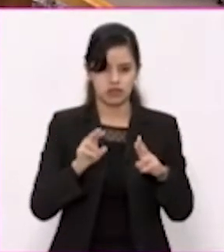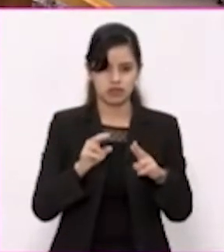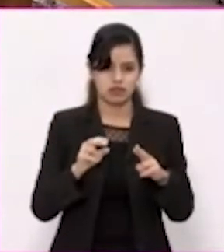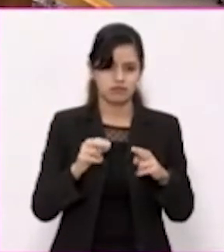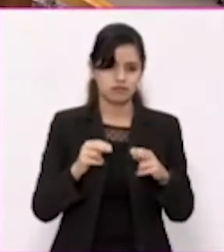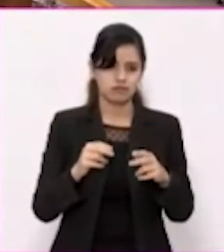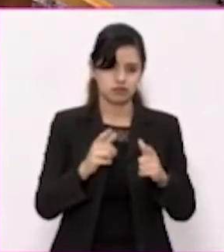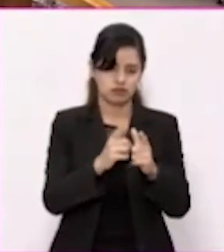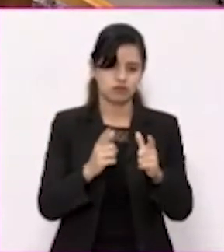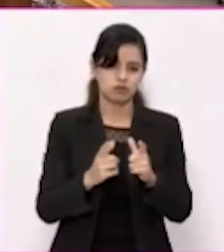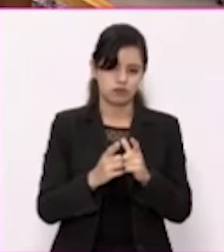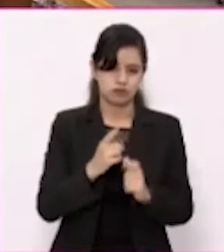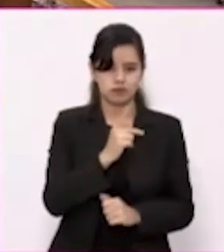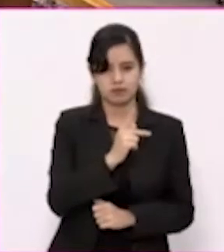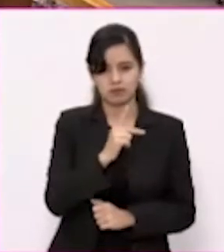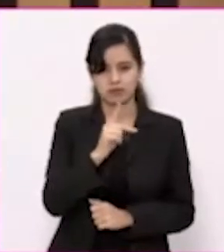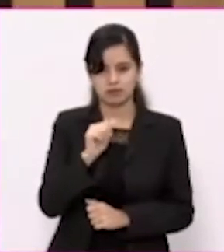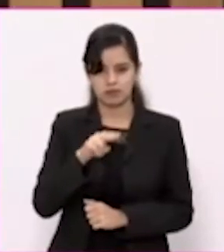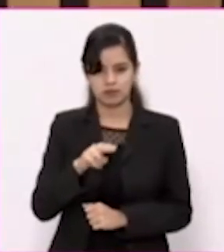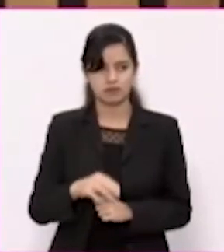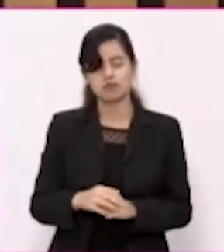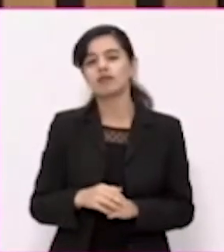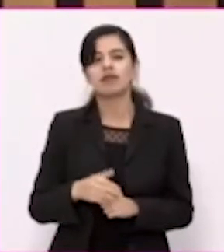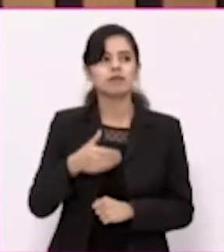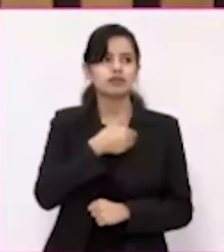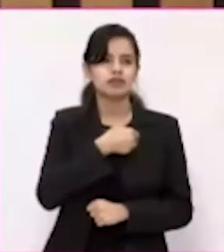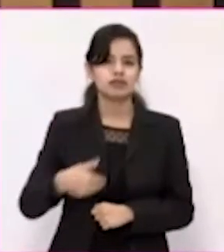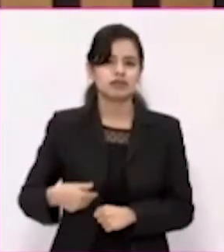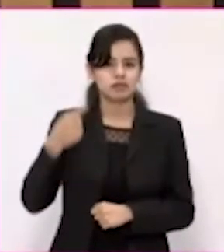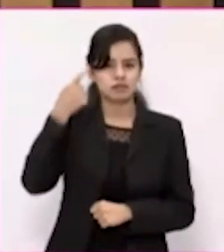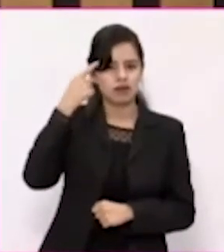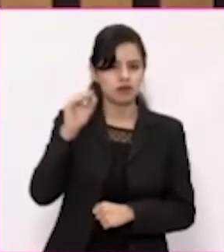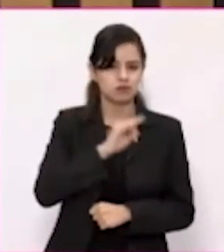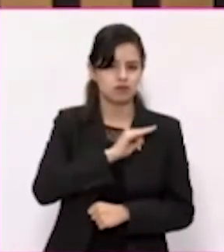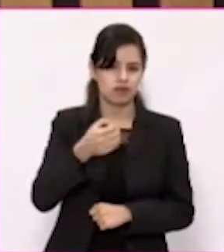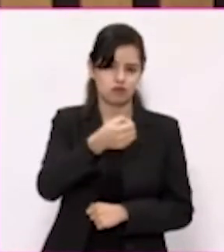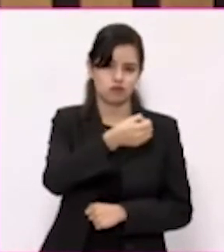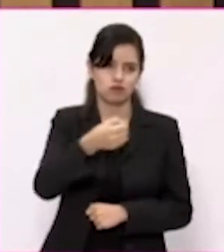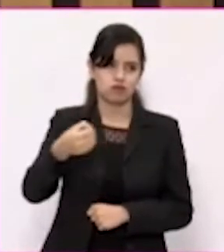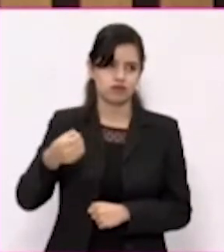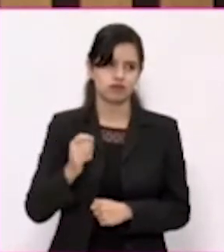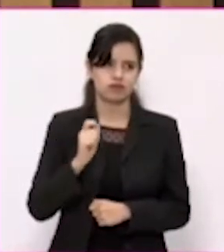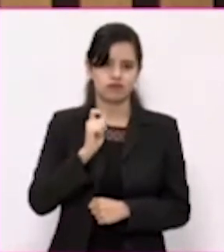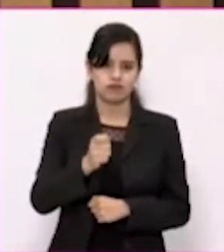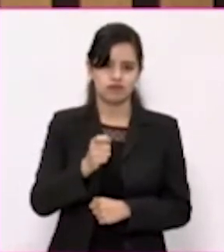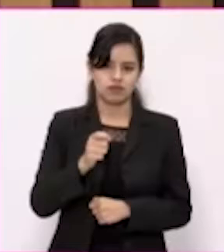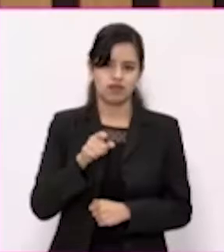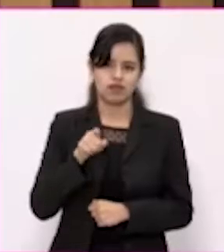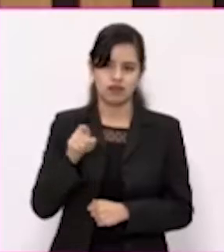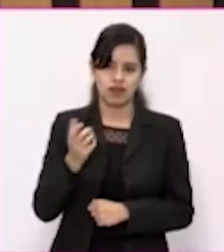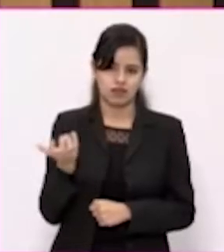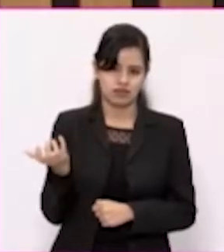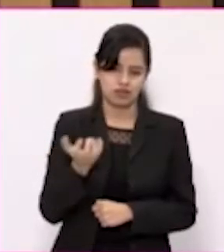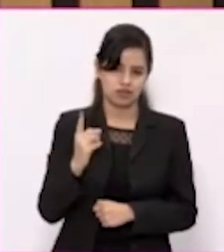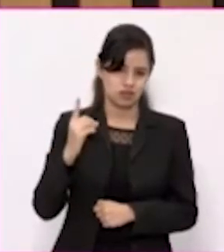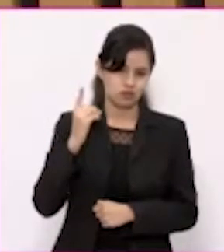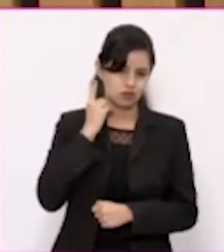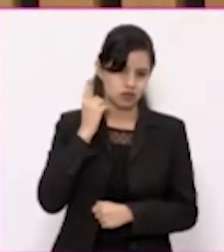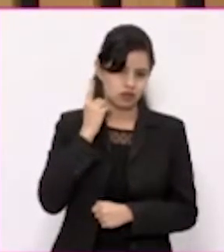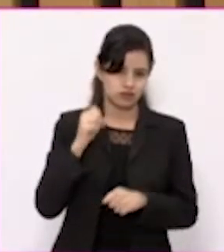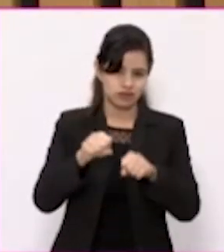Nacional. Adelante. Presidente, para pedirle una moción de orden respecto del comportamiento del diputado